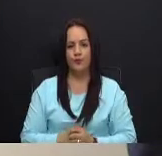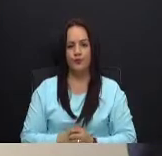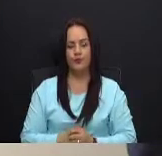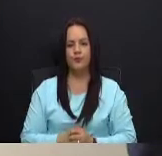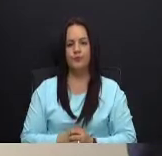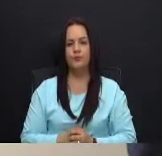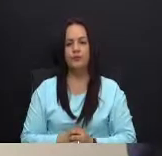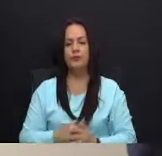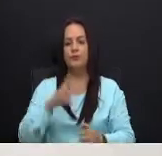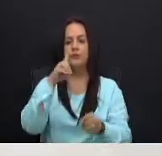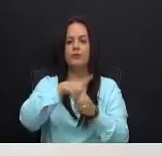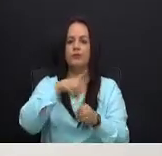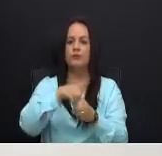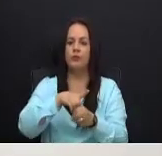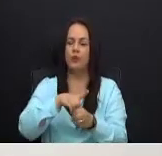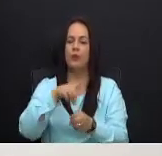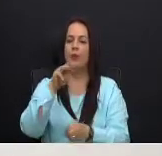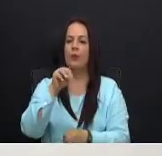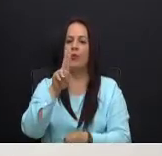Diputado Muñoz.